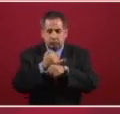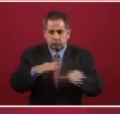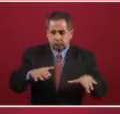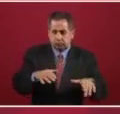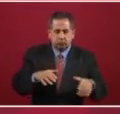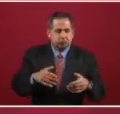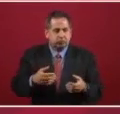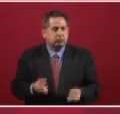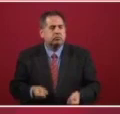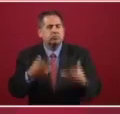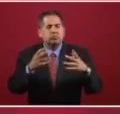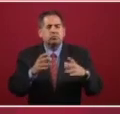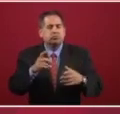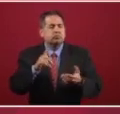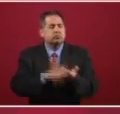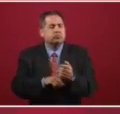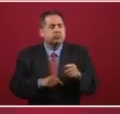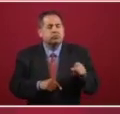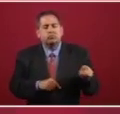cuántas